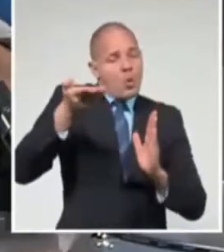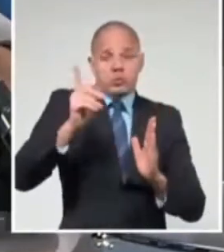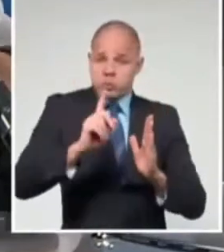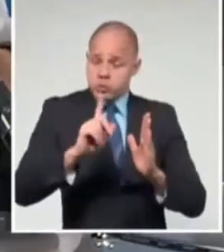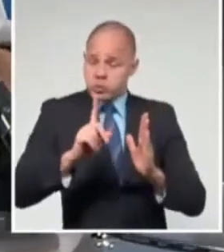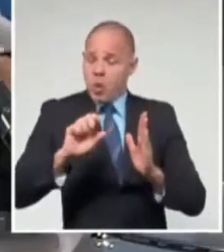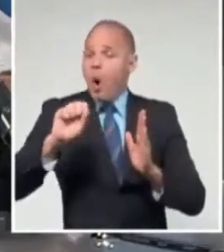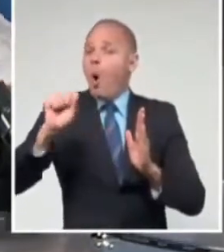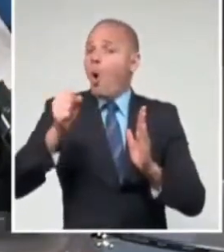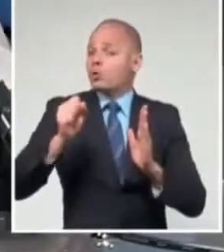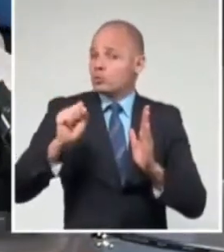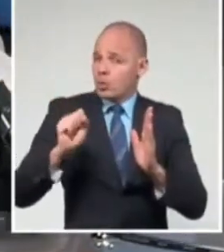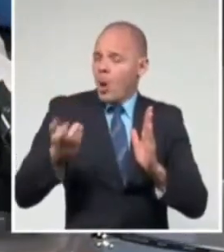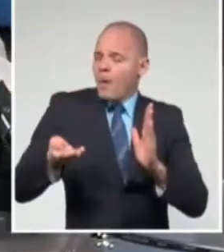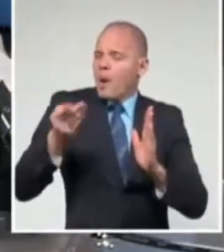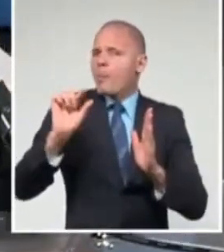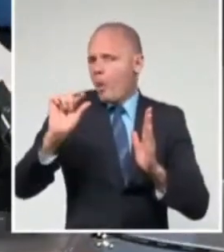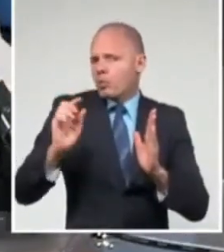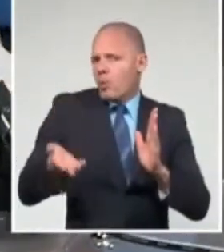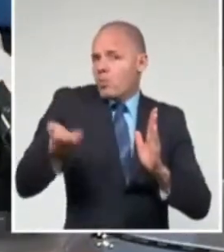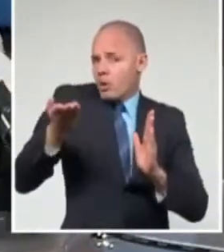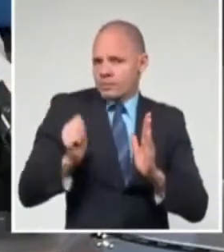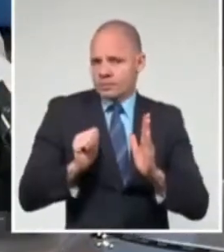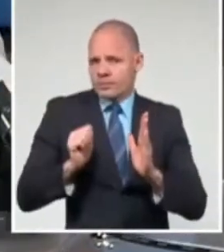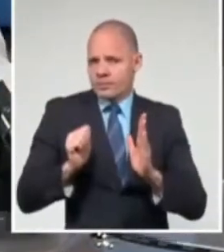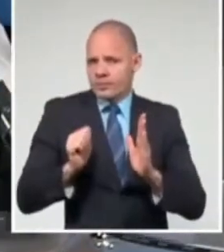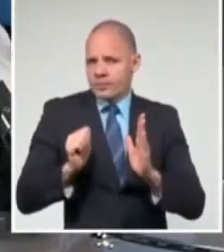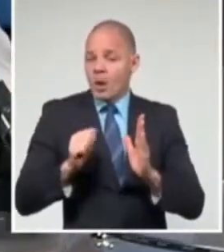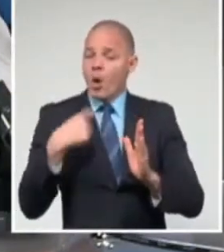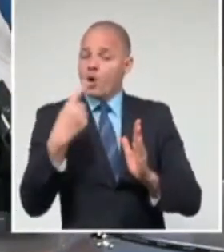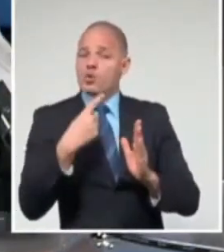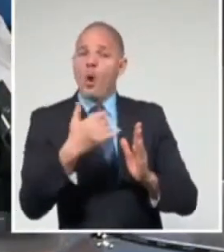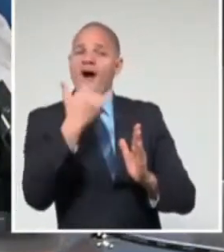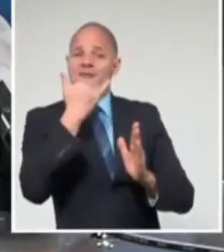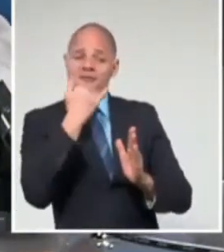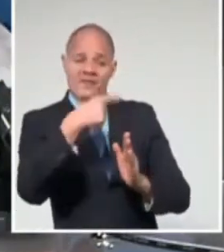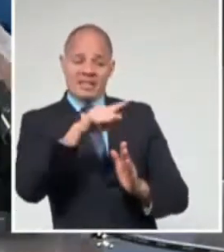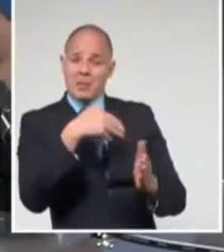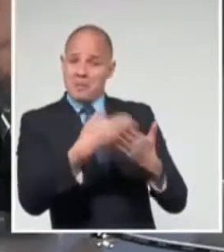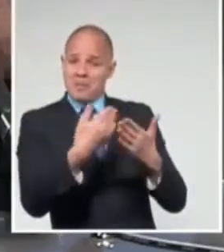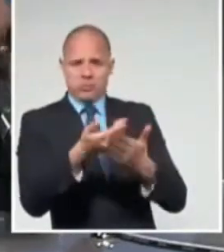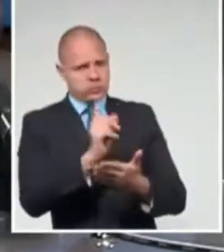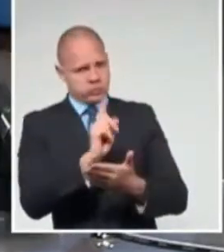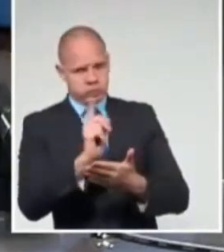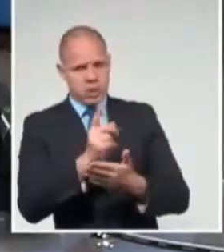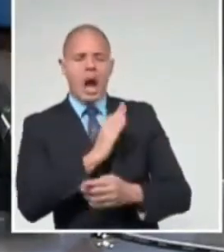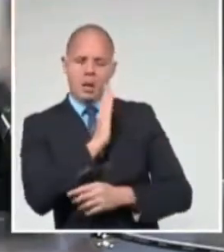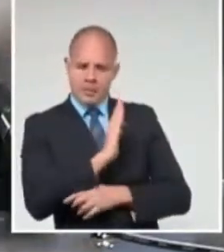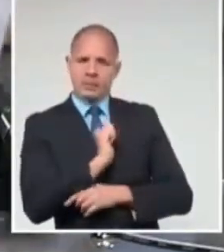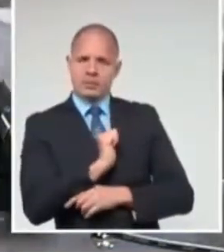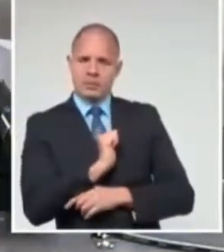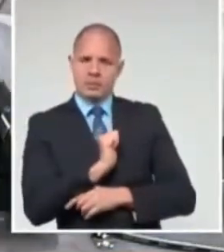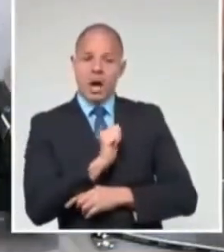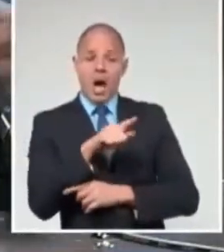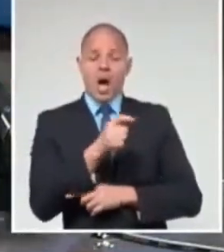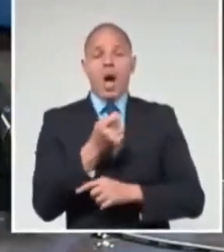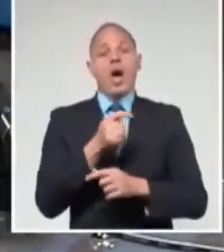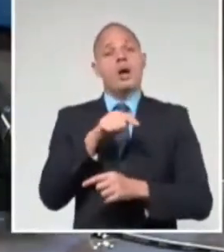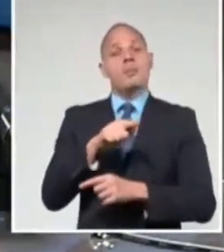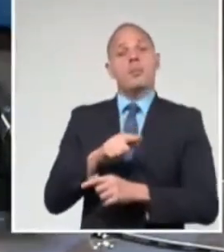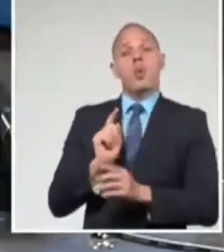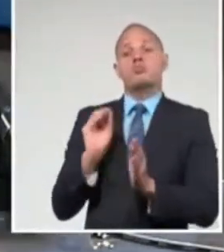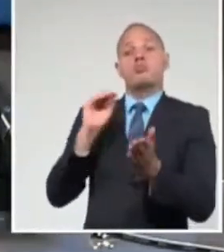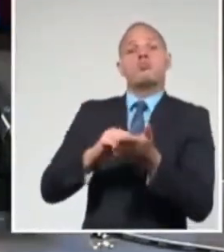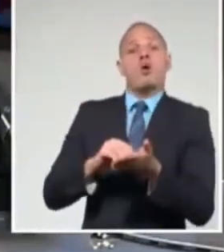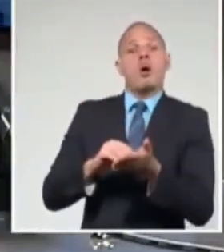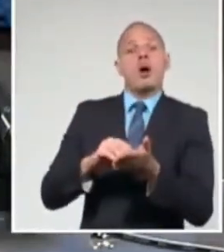afectar al sistema empresarial que tributa para satisfacer los mercados internos que tienen tanta importancia como exportar, que es la llamada